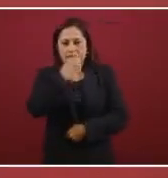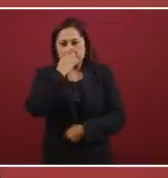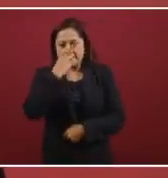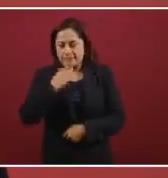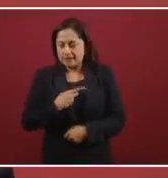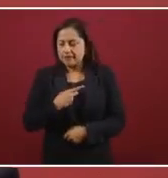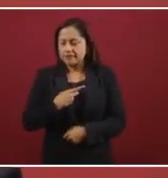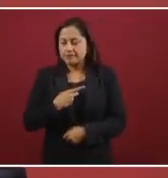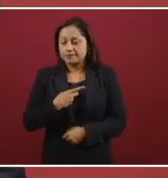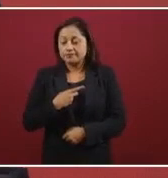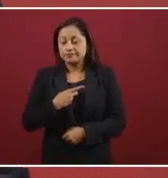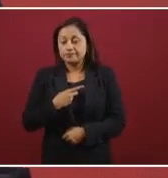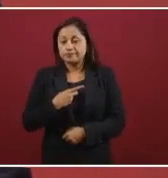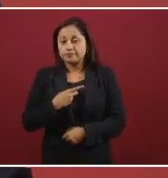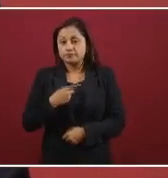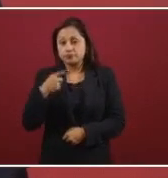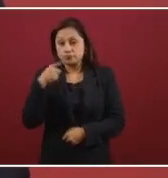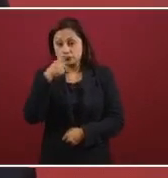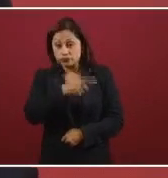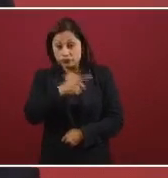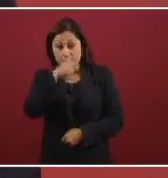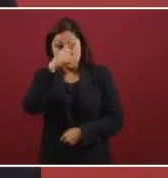a fallar.